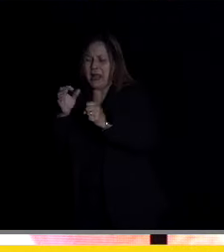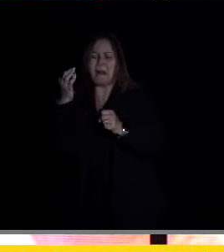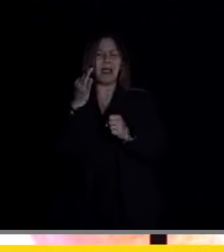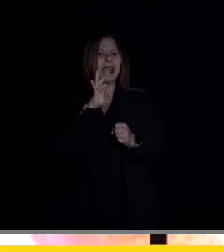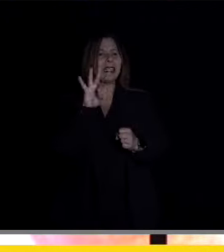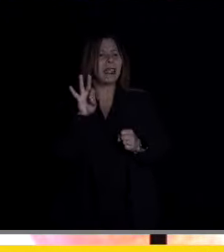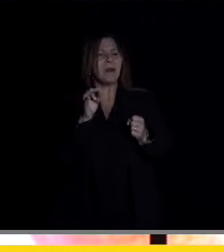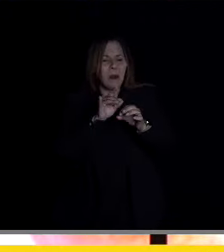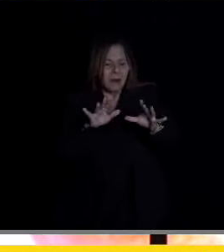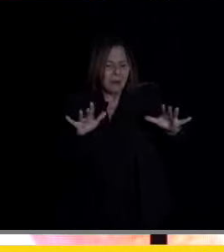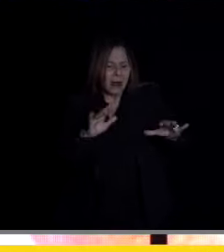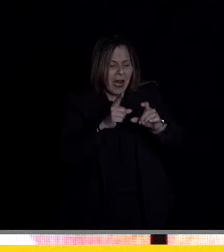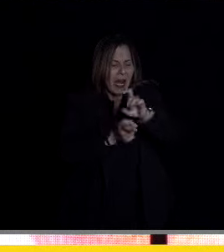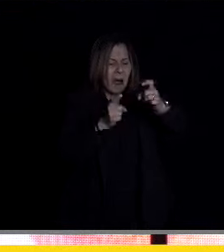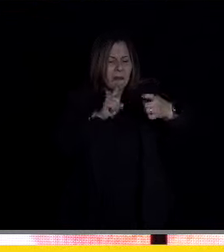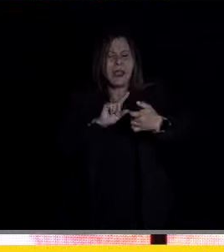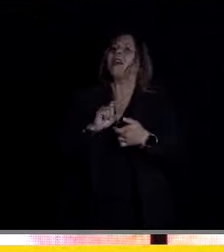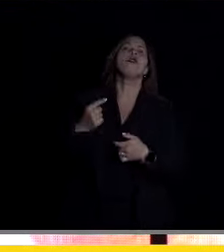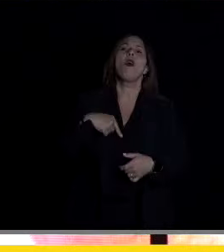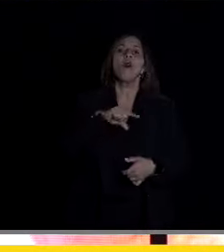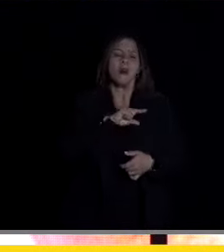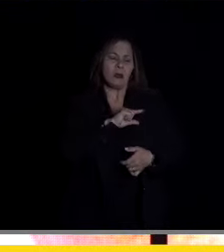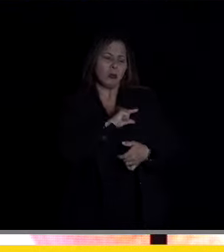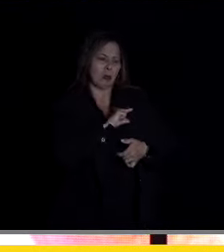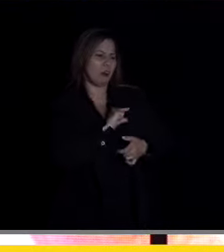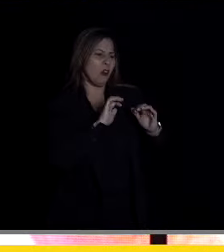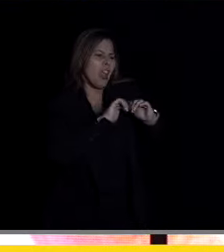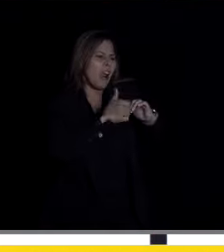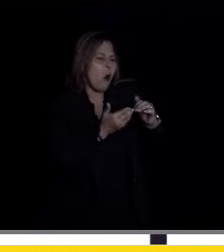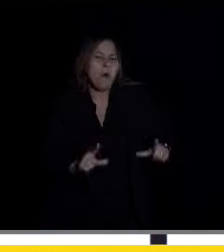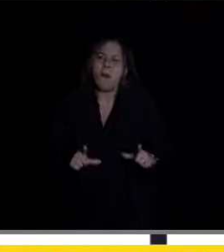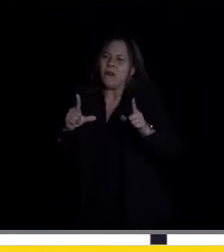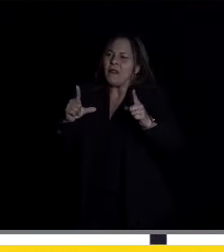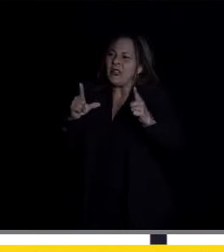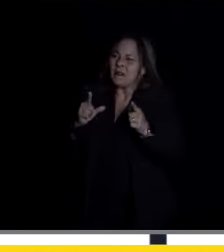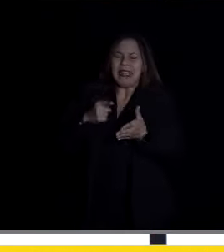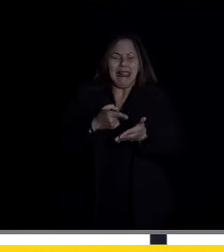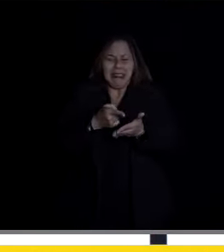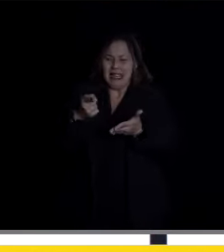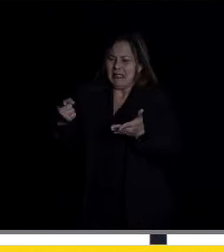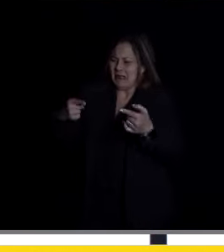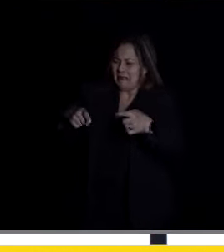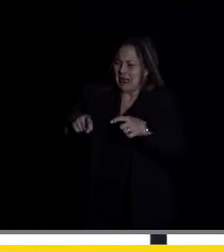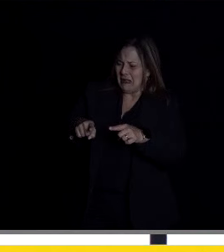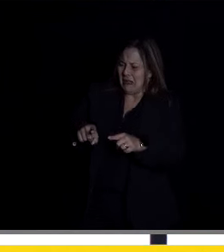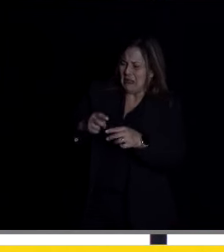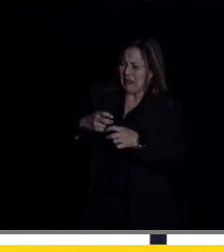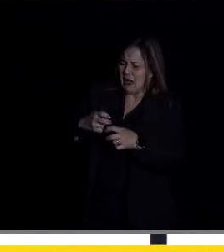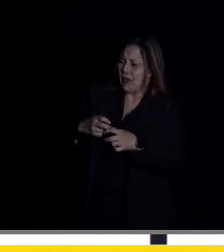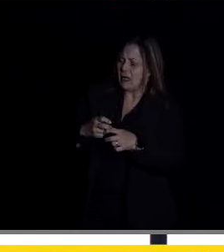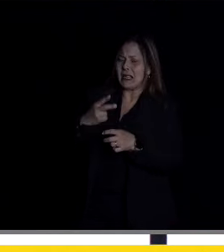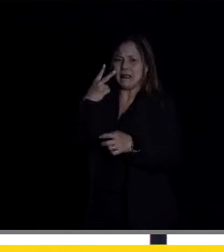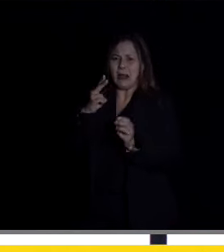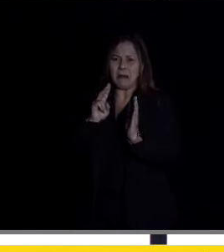a modificar nuestro entorno social y nuestra forma de vivir. Y ante ese escenario, que por momentos parecía sacado de una película